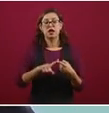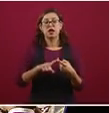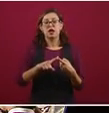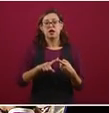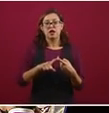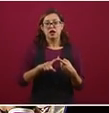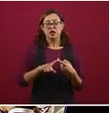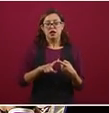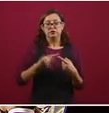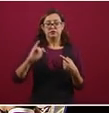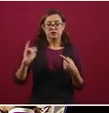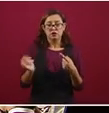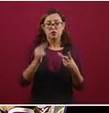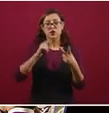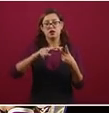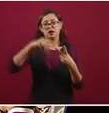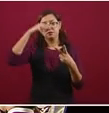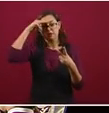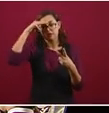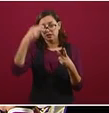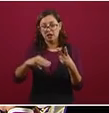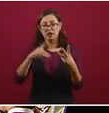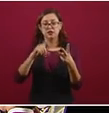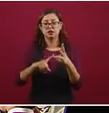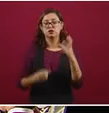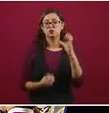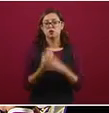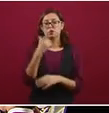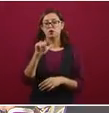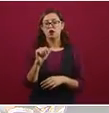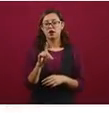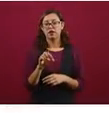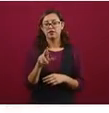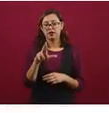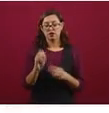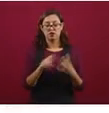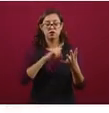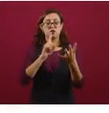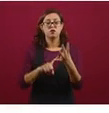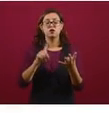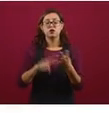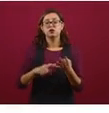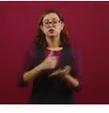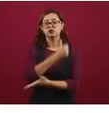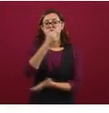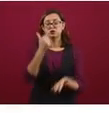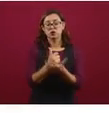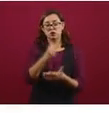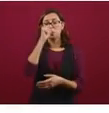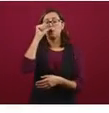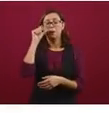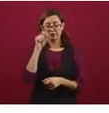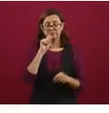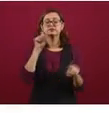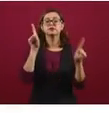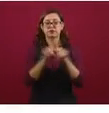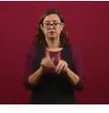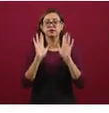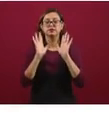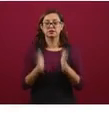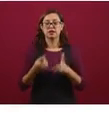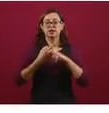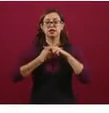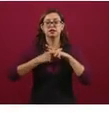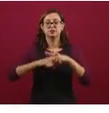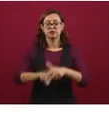por entrar en operación, y en Ciudad Juárez ya se tiene, si no mal recuerdo, un centro funcionando, que